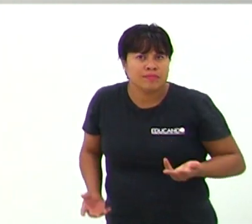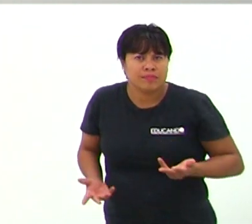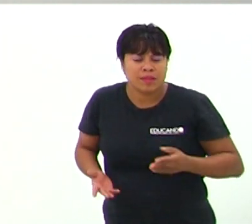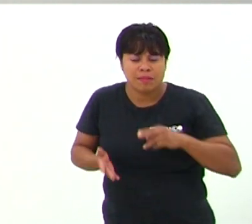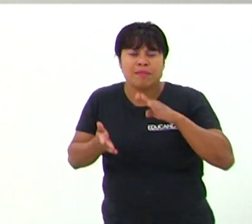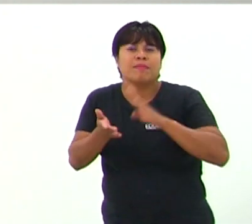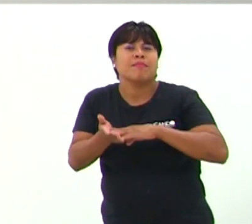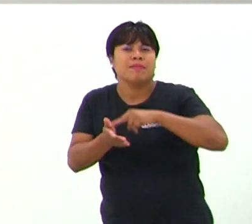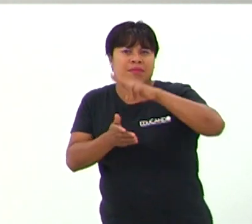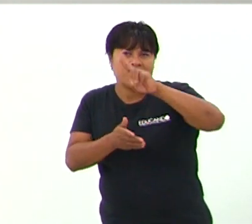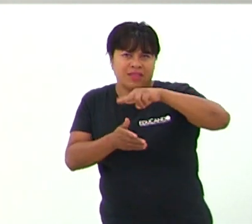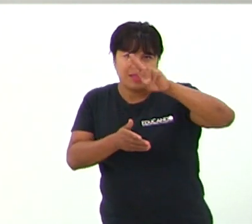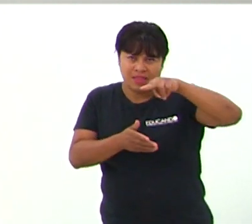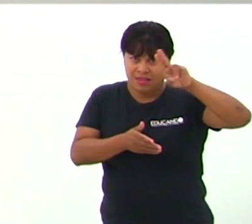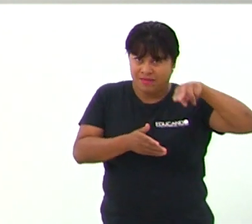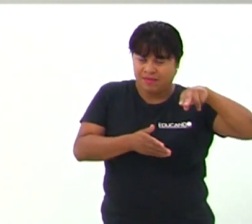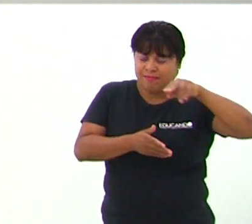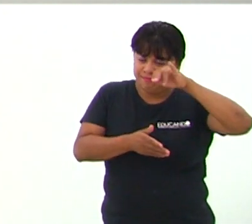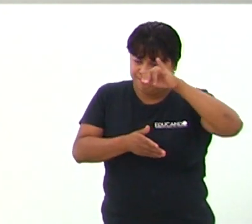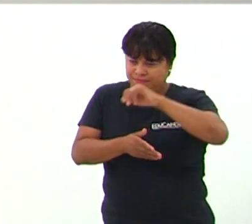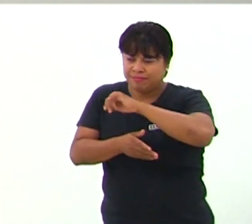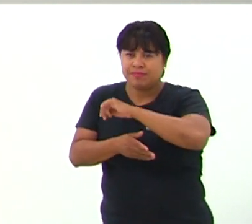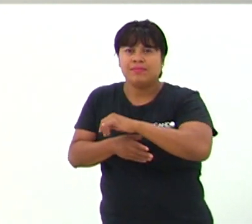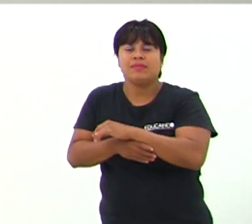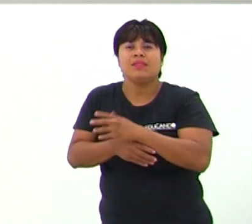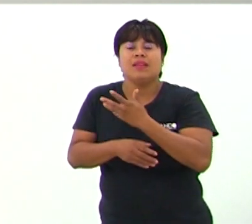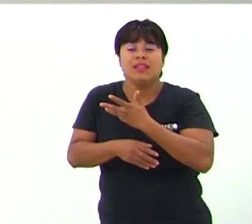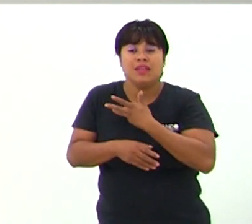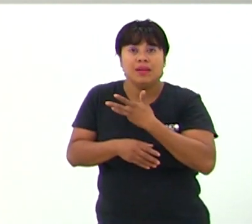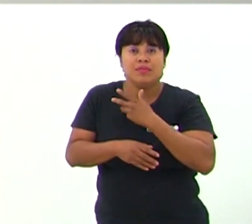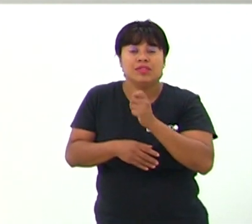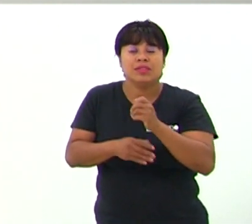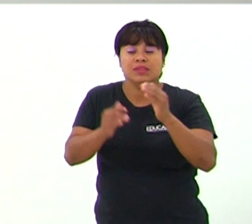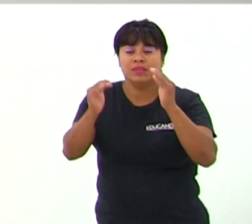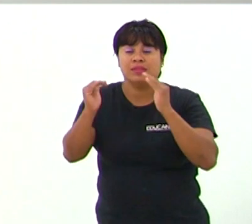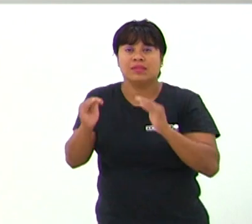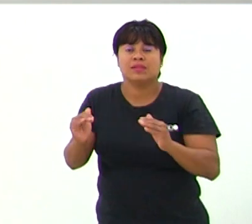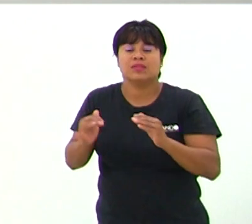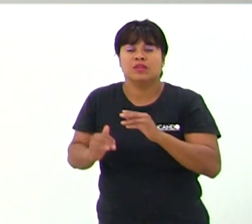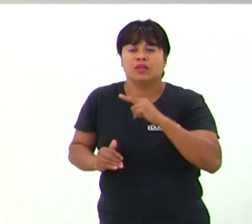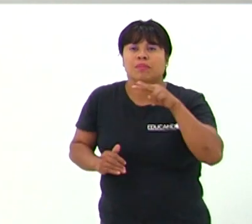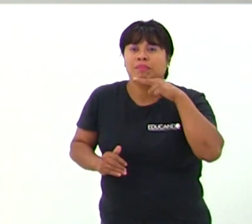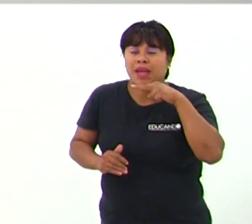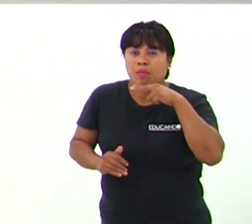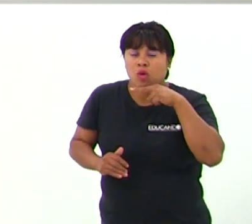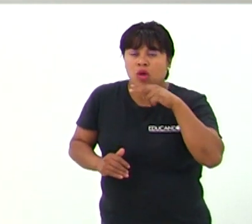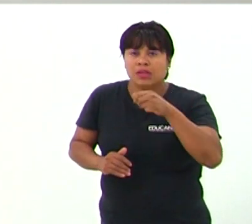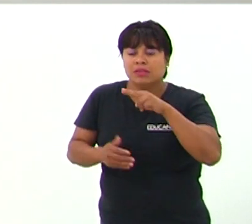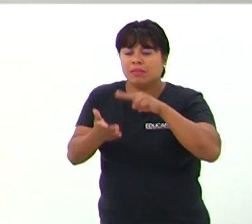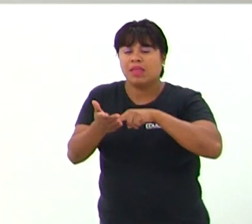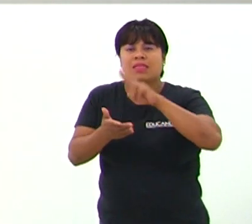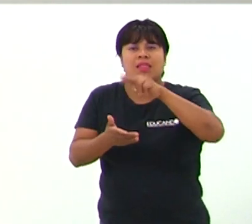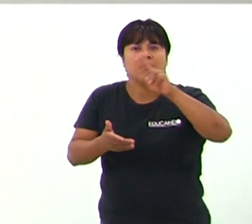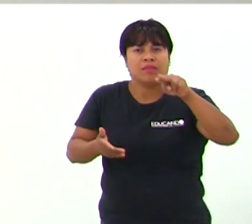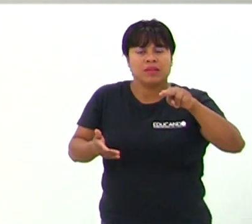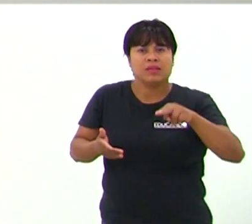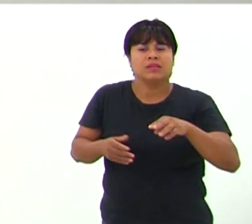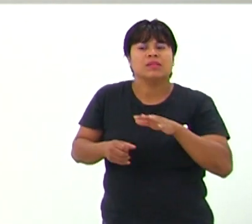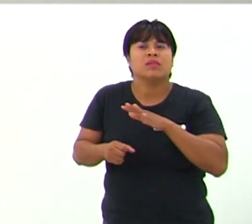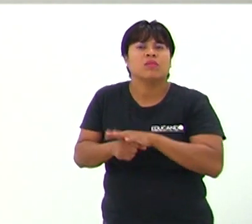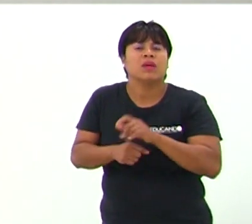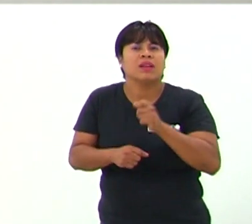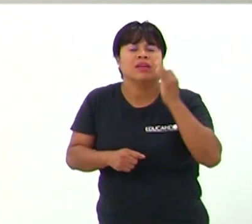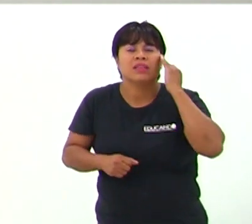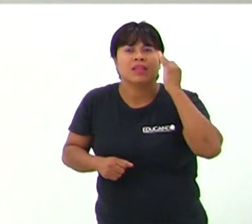Pintaba, ¿verdad? ¿Bien? Tenemos a lo que es nuestro verbo pintaba, en qué modo y en